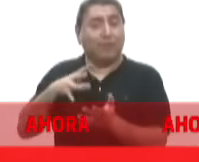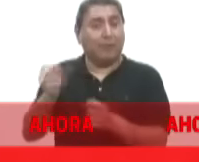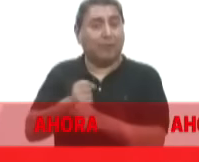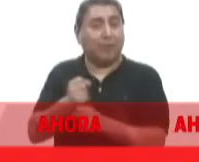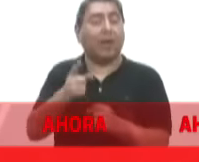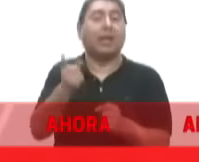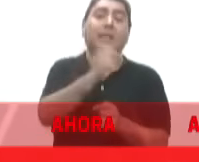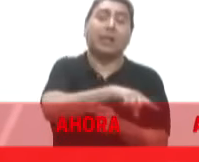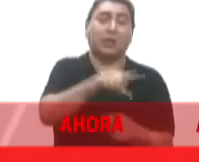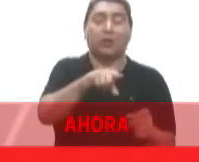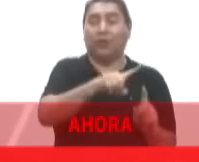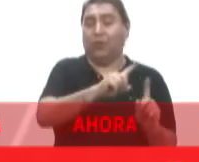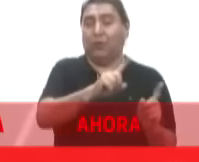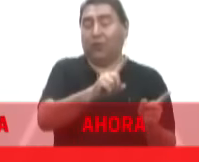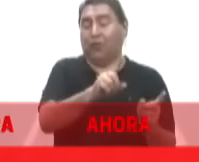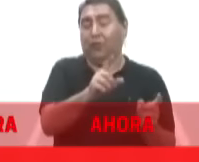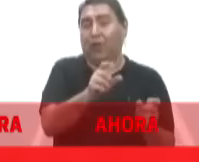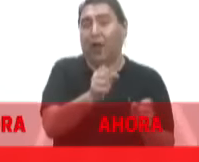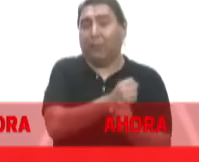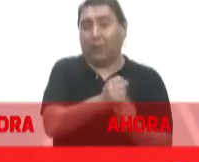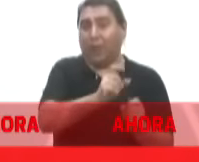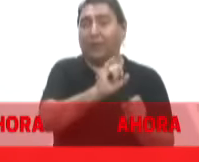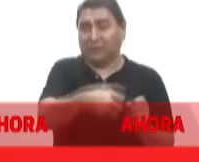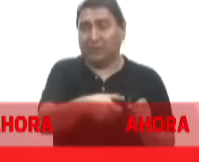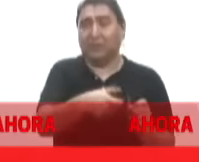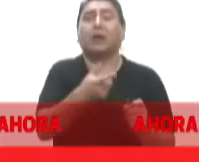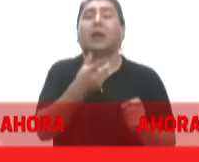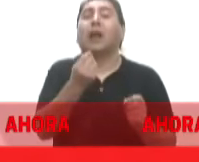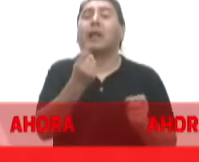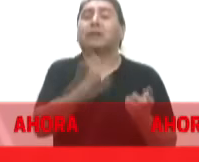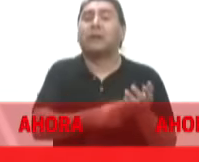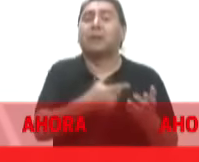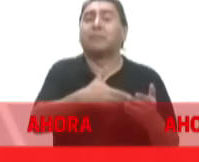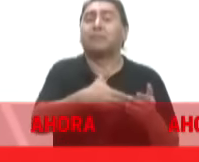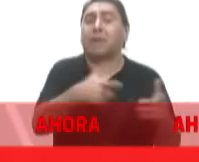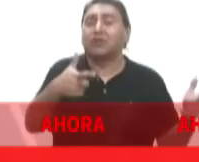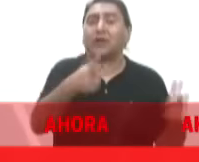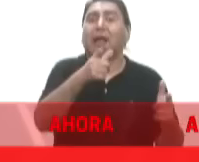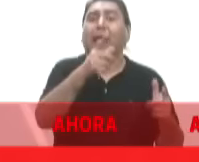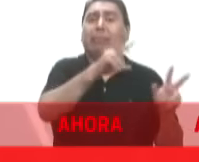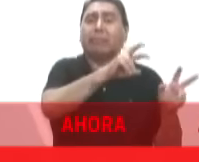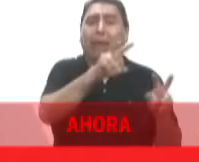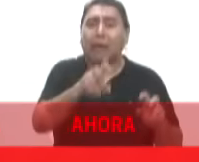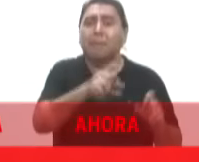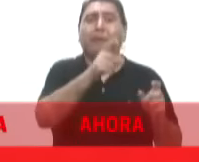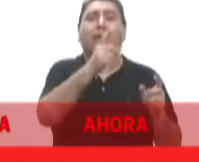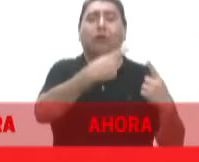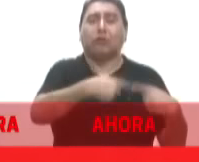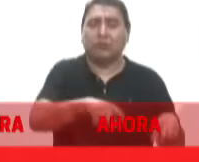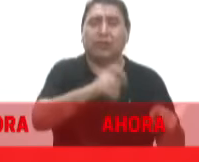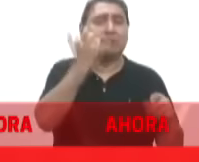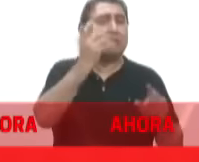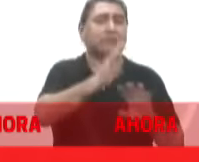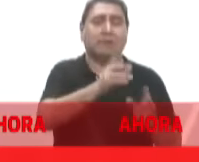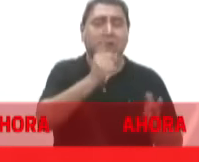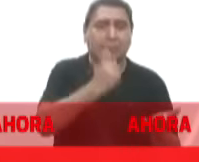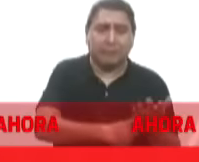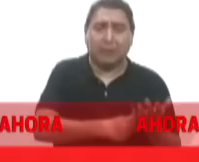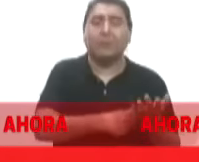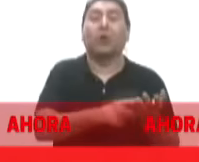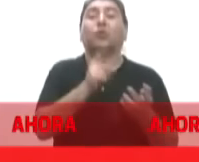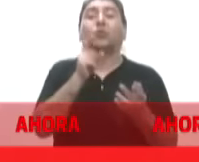mayoría. Y ese, exactamente, entonces, el dictamen de mayoría tiene determinados temas y materias sobre los que se ha dictaminado. Su dictamen,